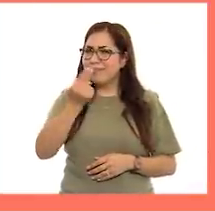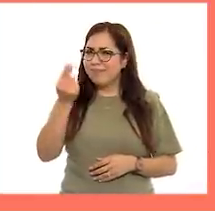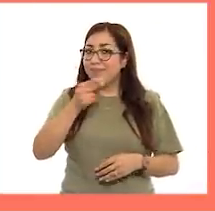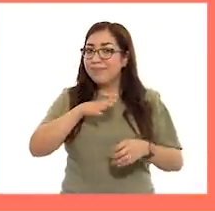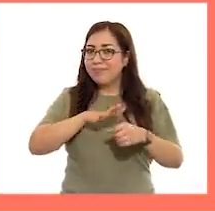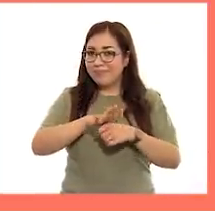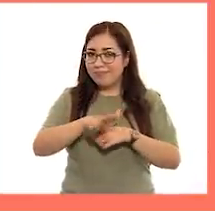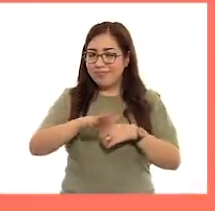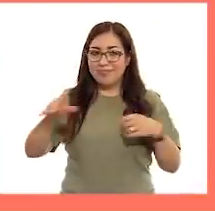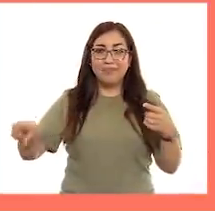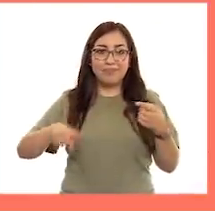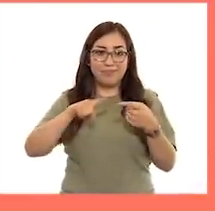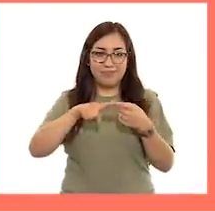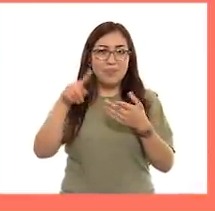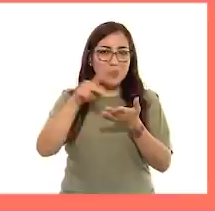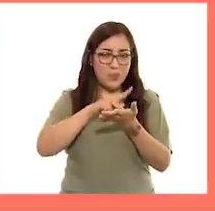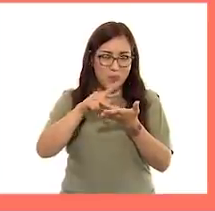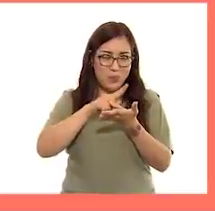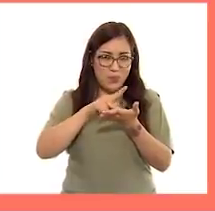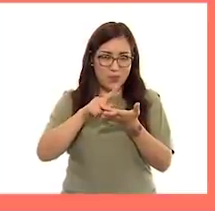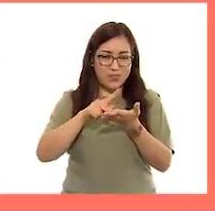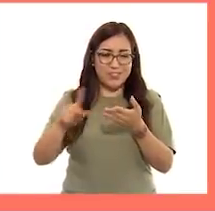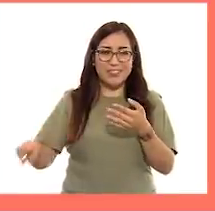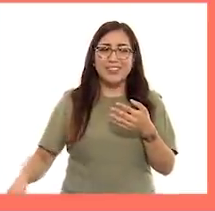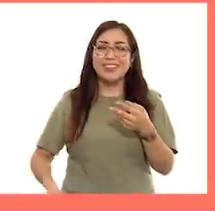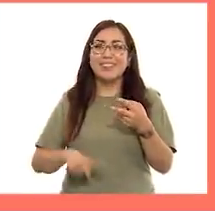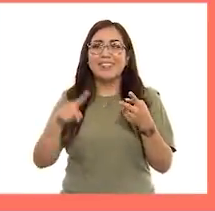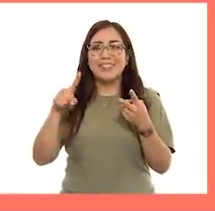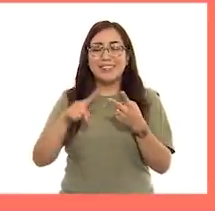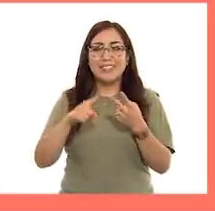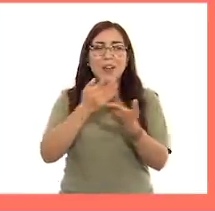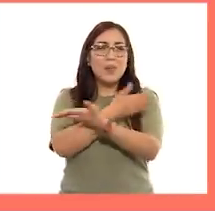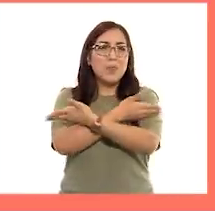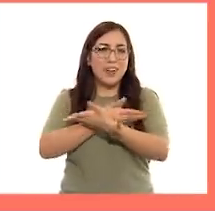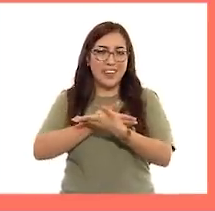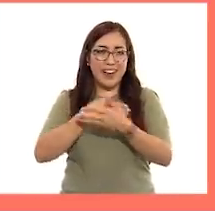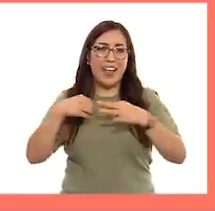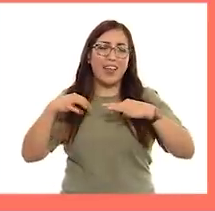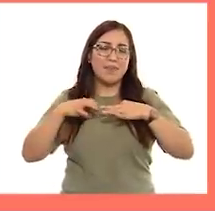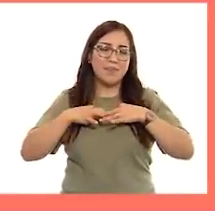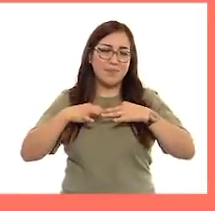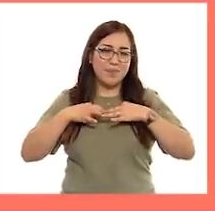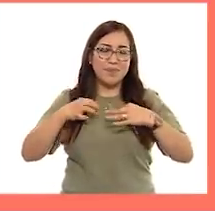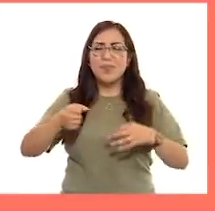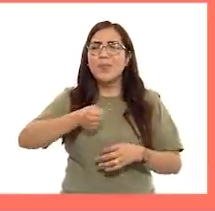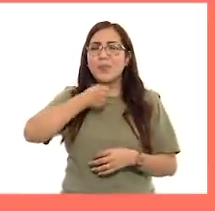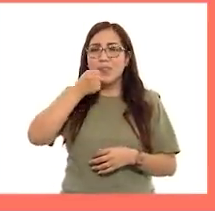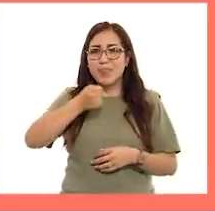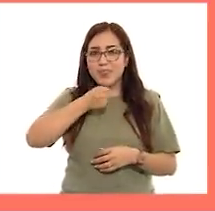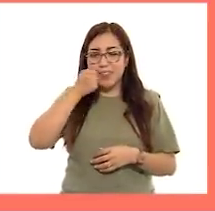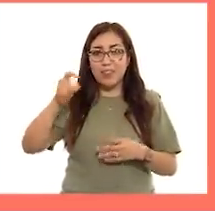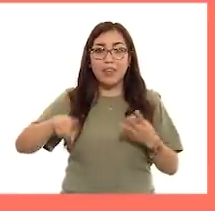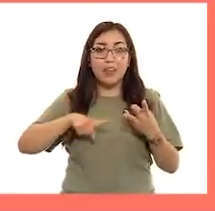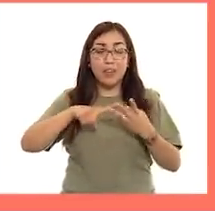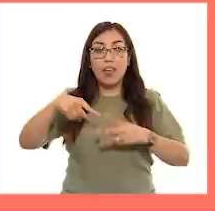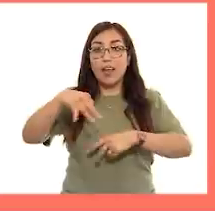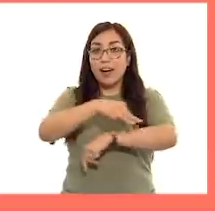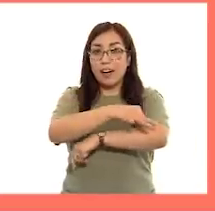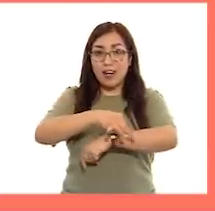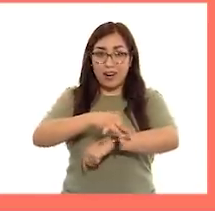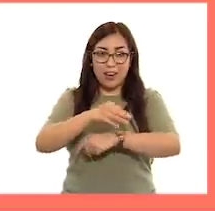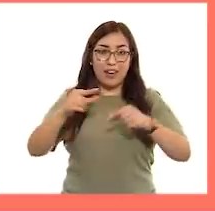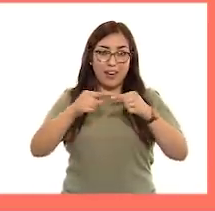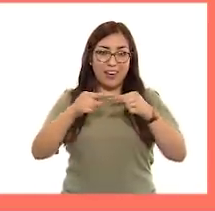Necesitarás un plumón o una pluma, una playera de algodón que ya no uses, una regla